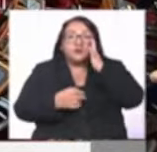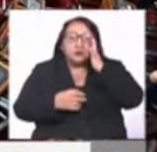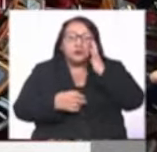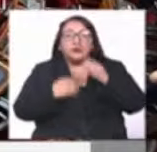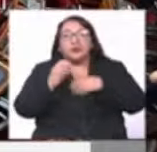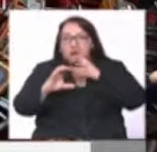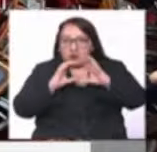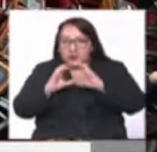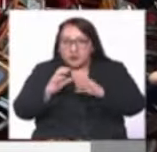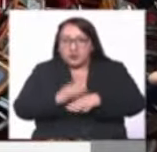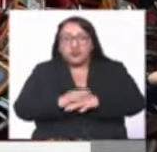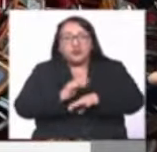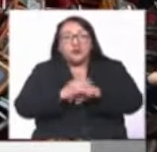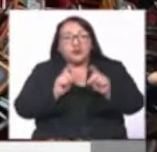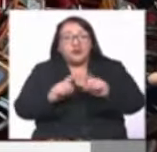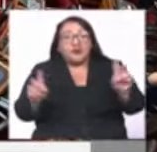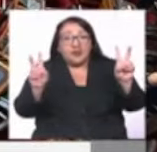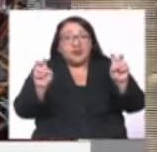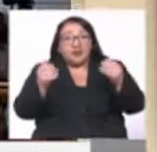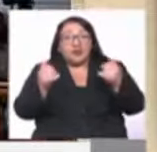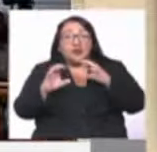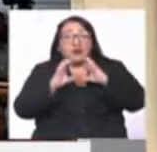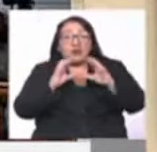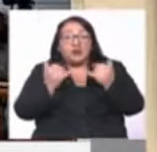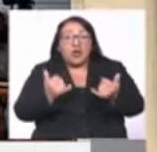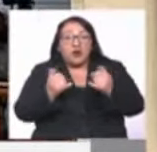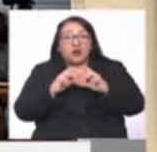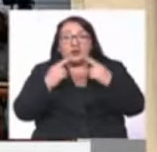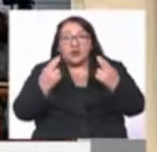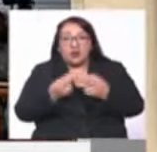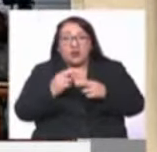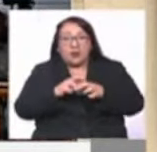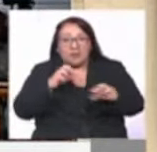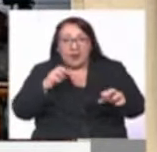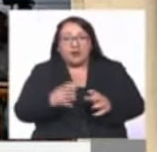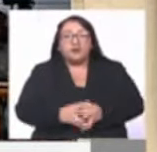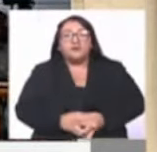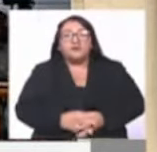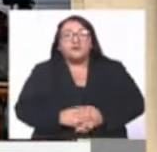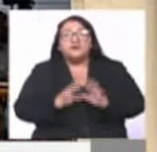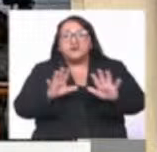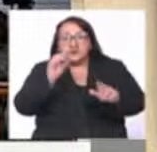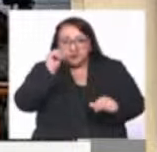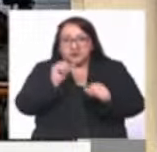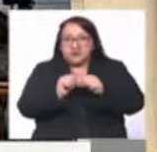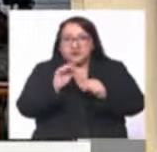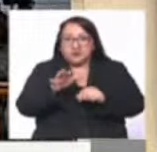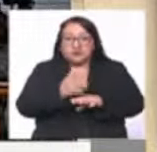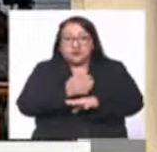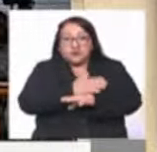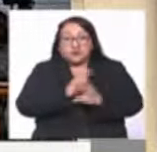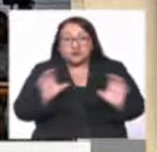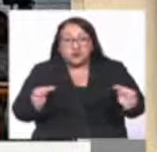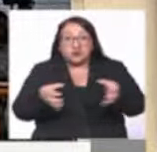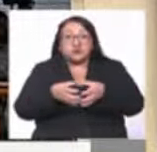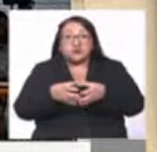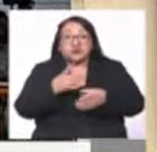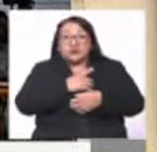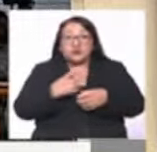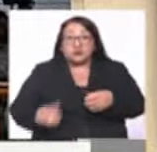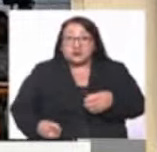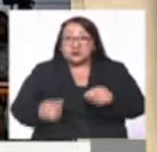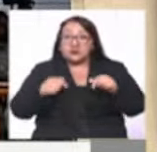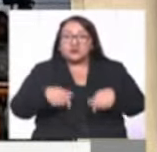Helen los temas que se abordarán hoy en esta sesión plenaria recordemos que el consejo directivo